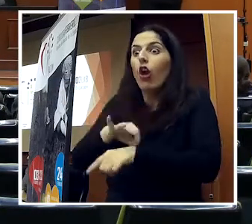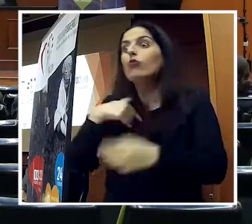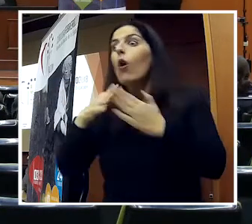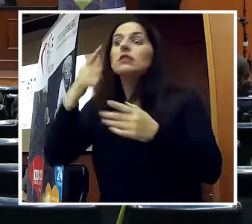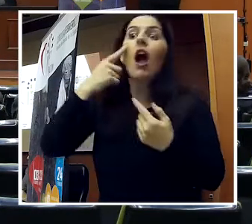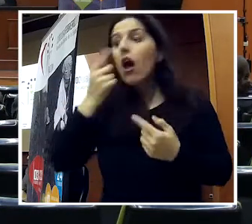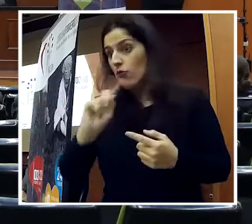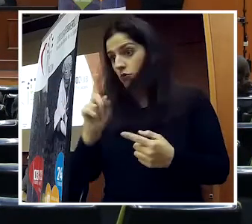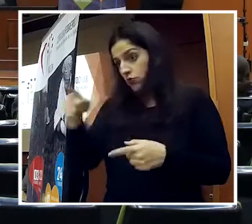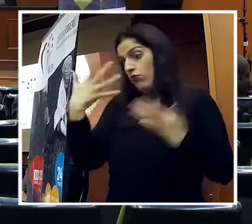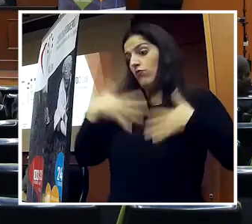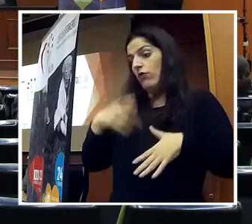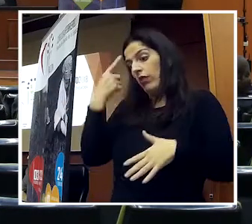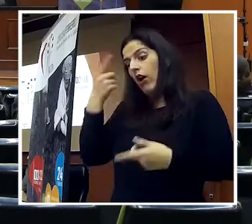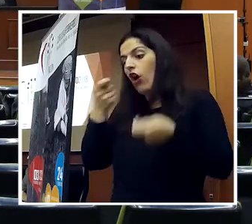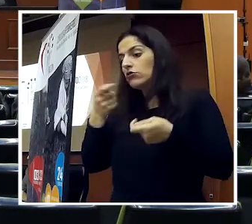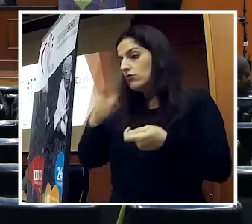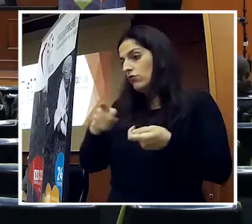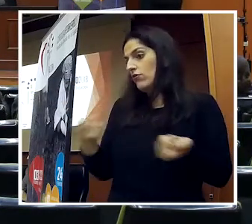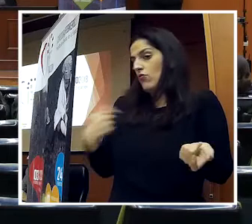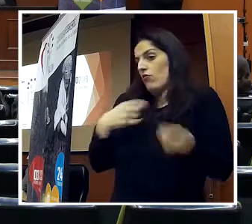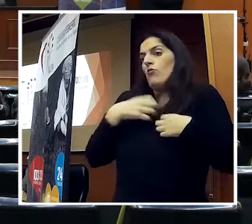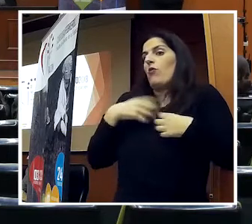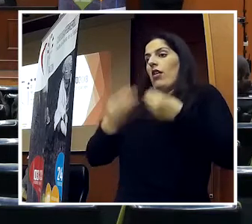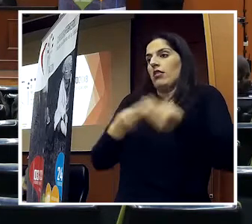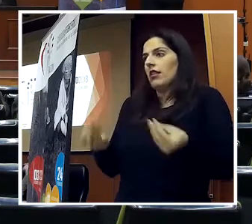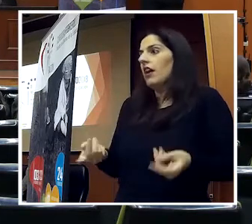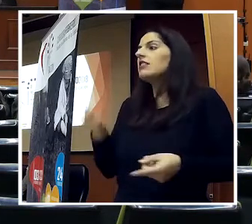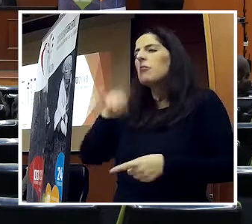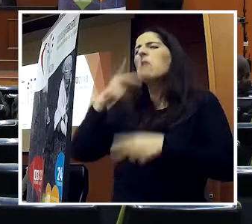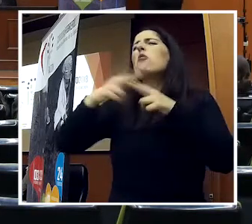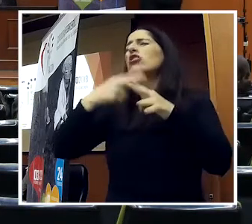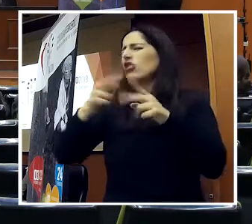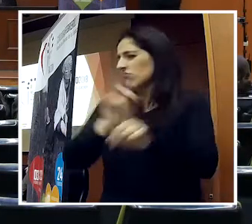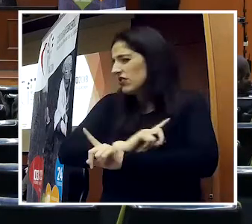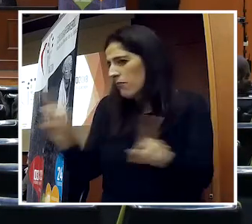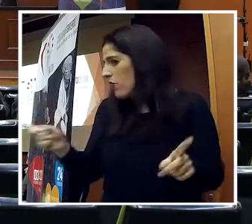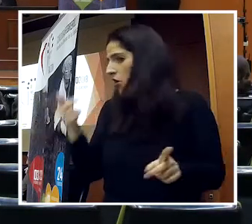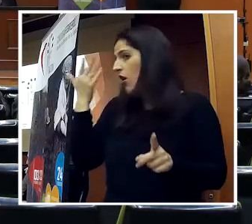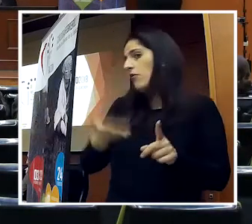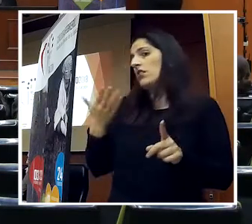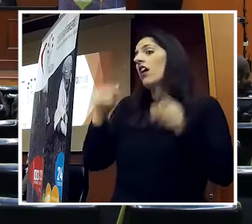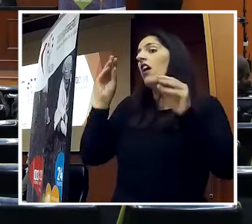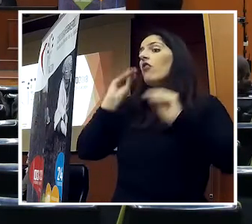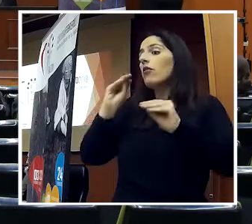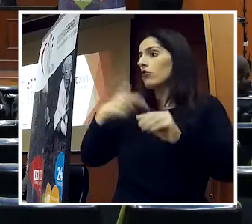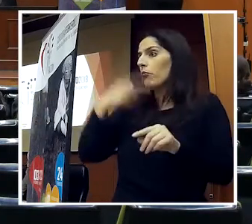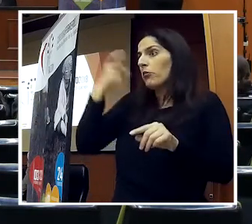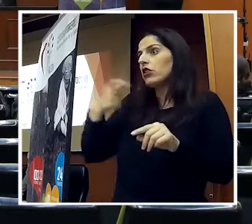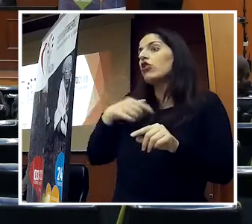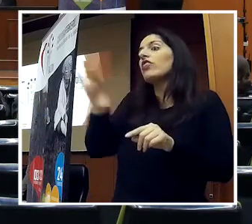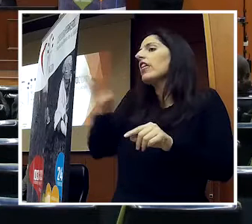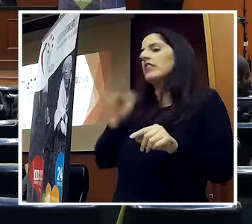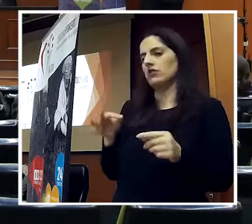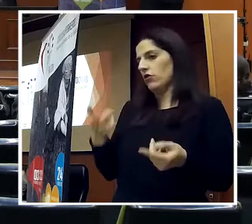enfermedades. Y probablemente tampoco sea la autoridad política la que tenga que decirnos lo que tenemos que hacer, sino que somos nosotros los que tenemos. Ellos